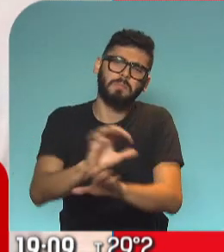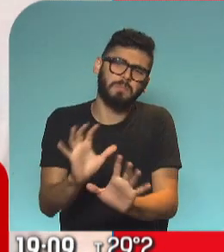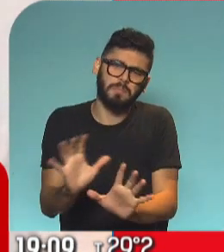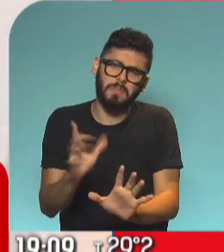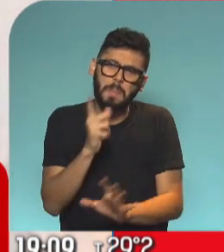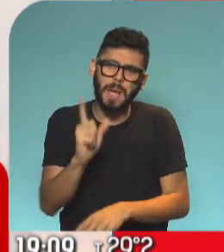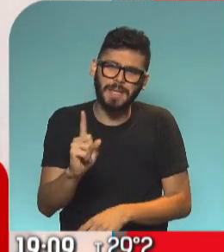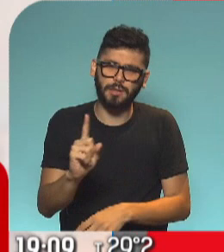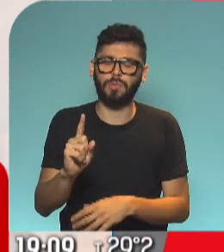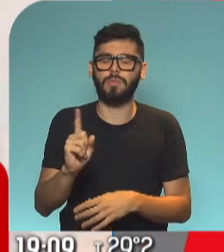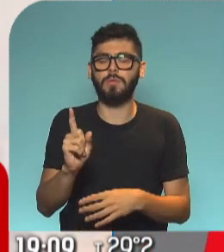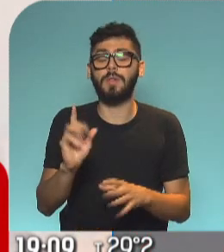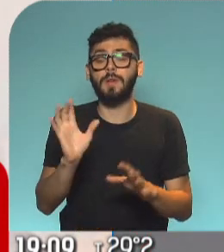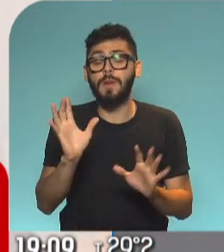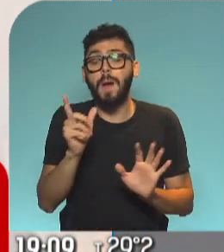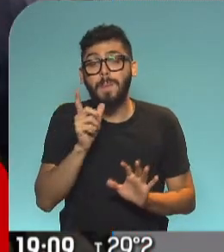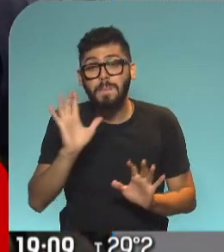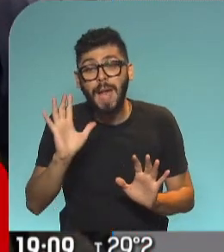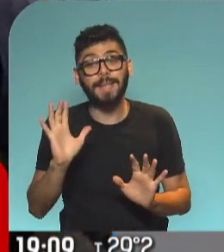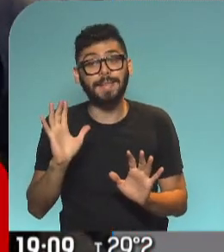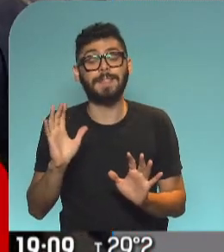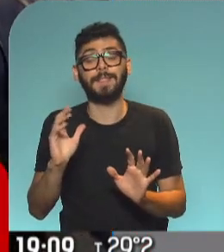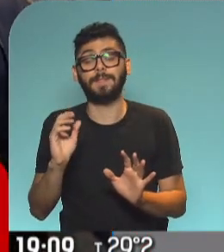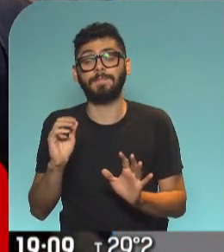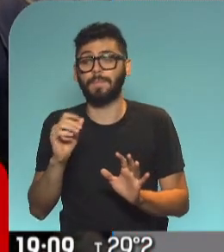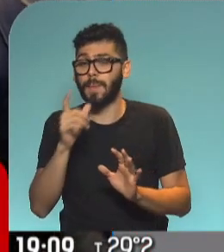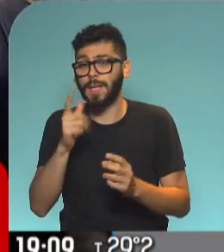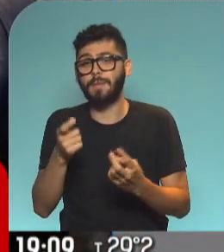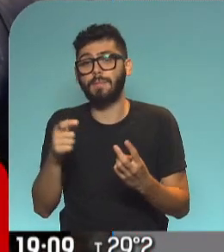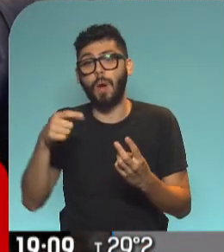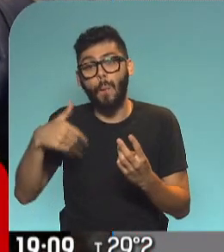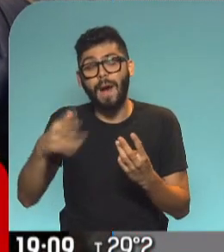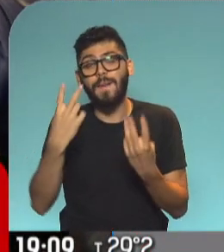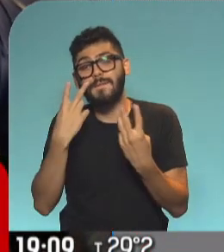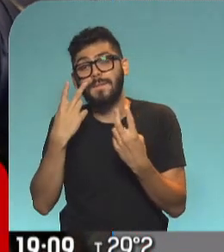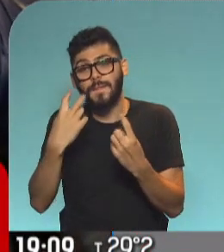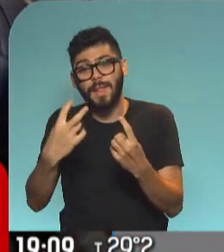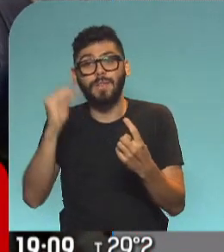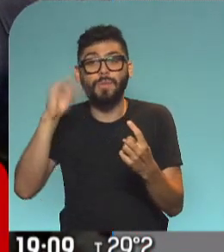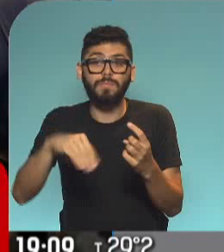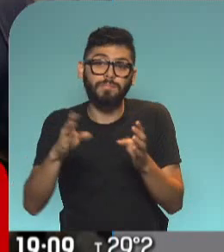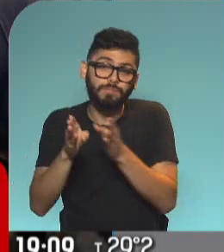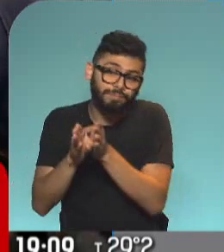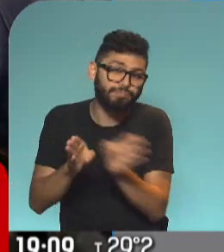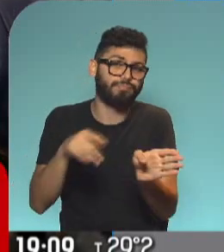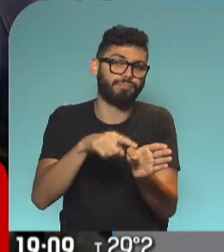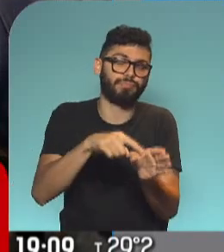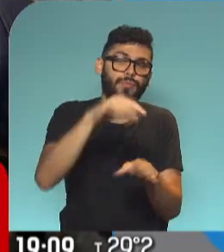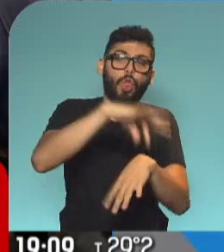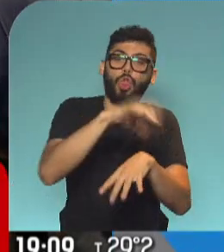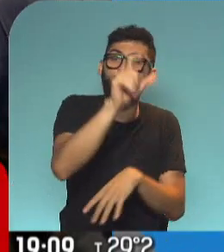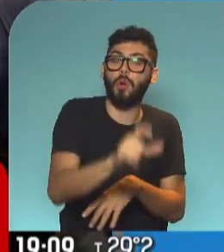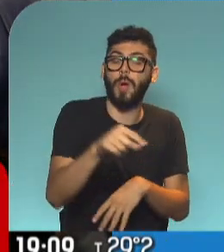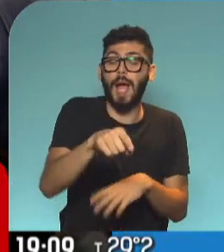lo que sí parece insinuarse ahora es una nueva investigación respecto del médico leopoldo luque porque aquí hay un delito distinto